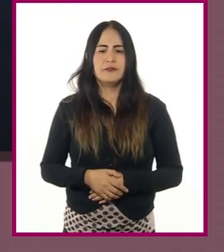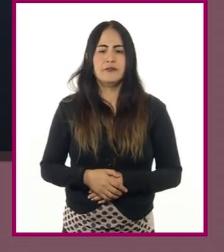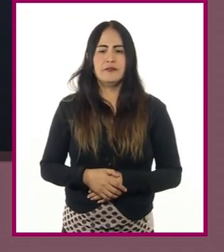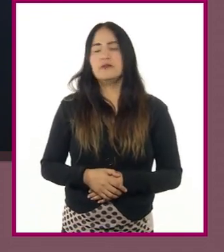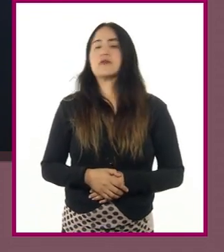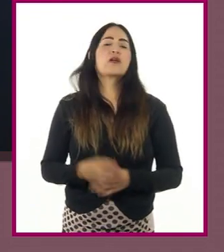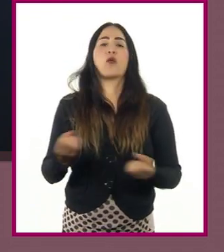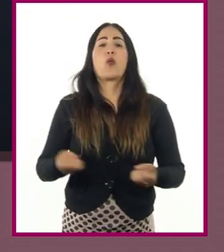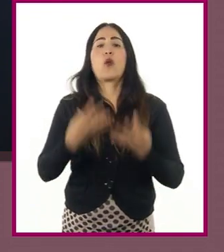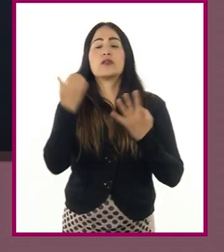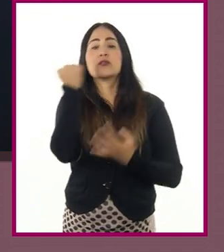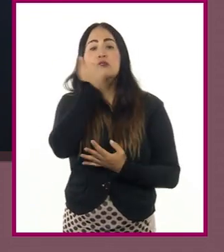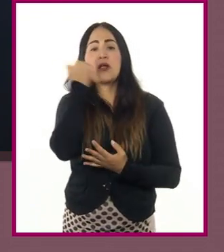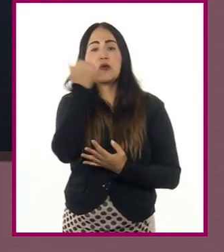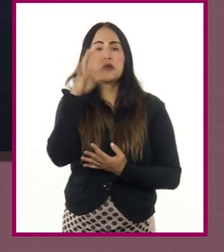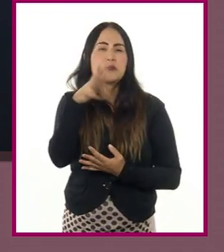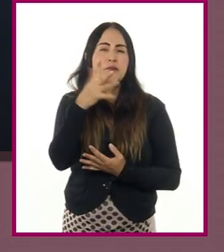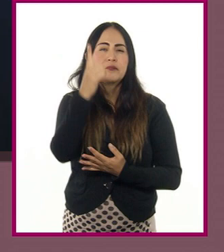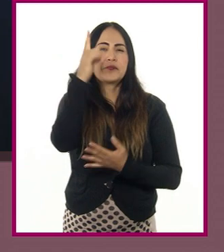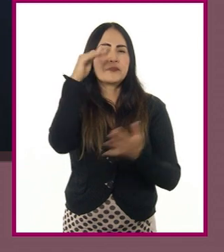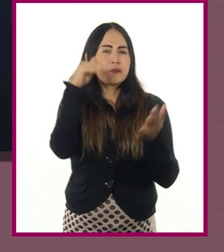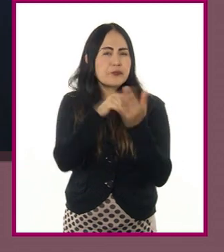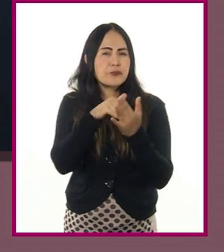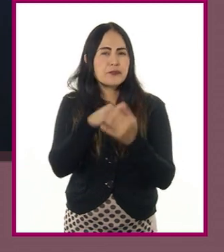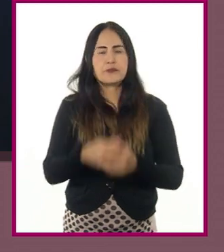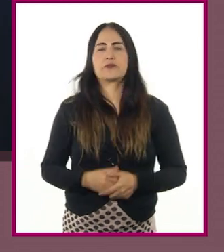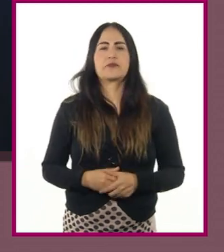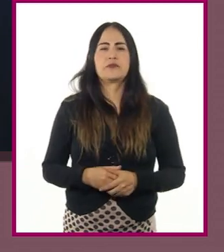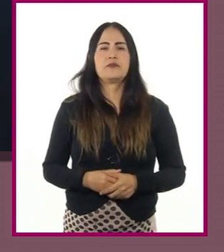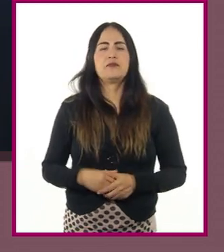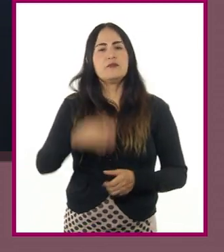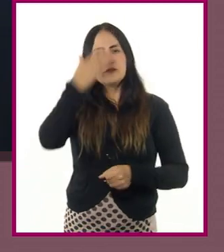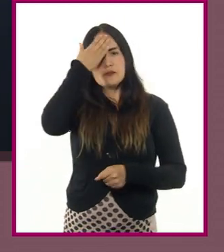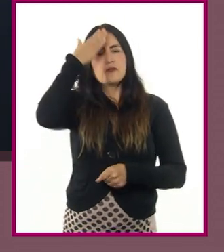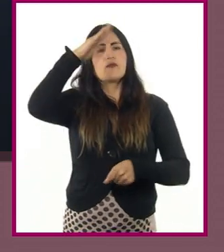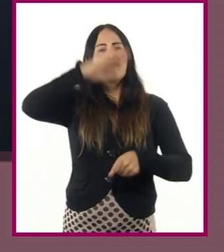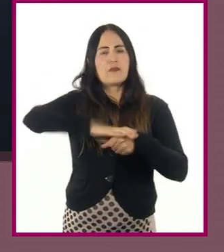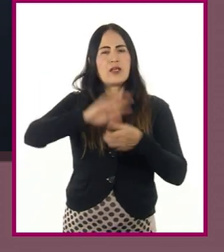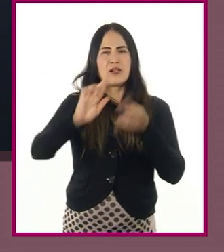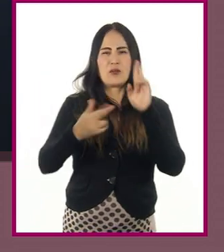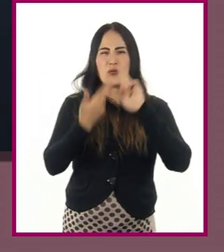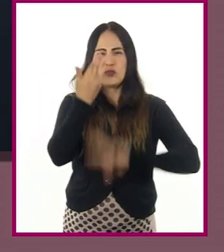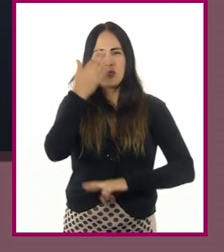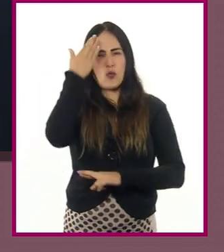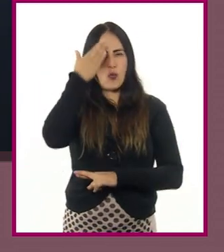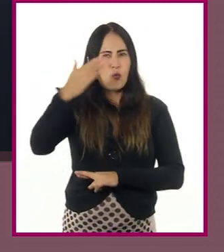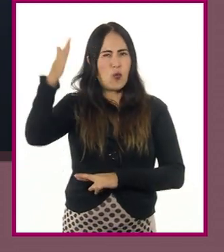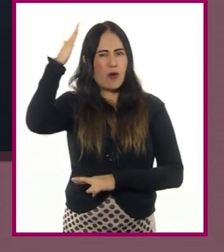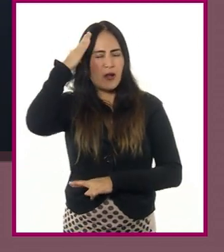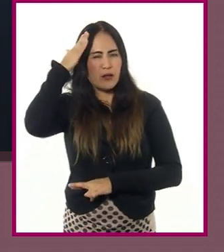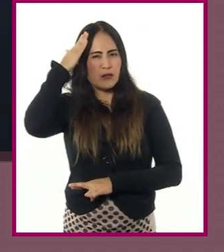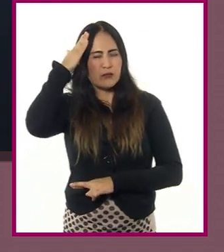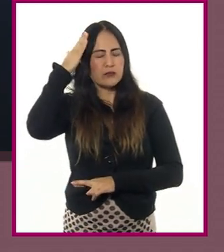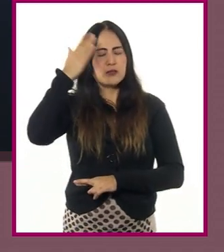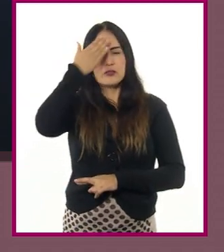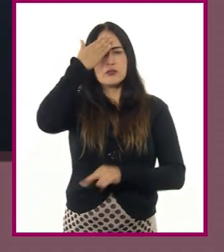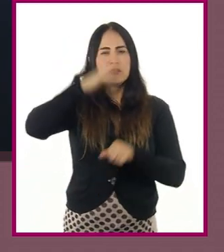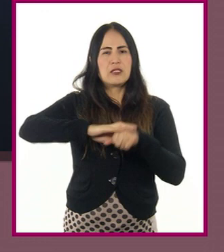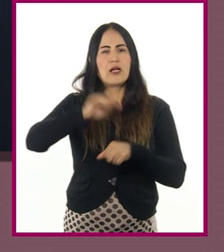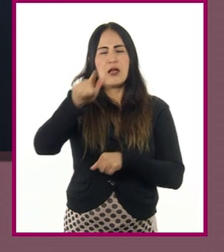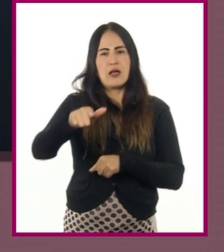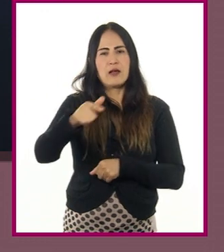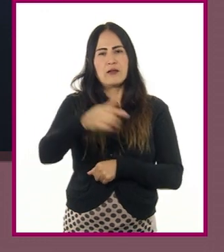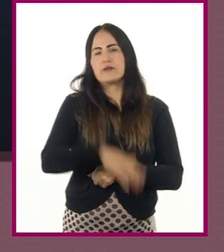digamos, unos 1000 muchachos, organizan un acto conmemorativo por la Revolución Cubana en el hemiciclo a Juárez.